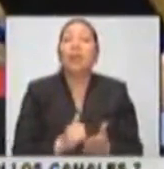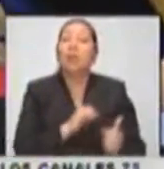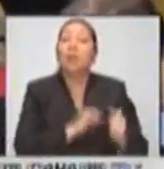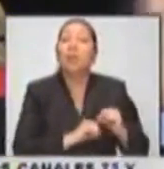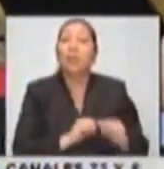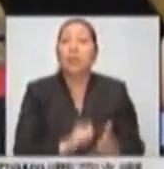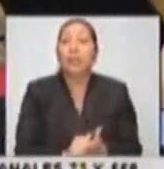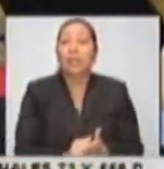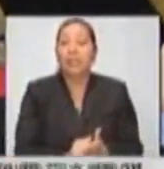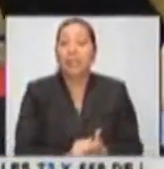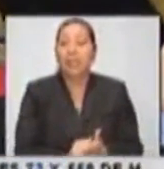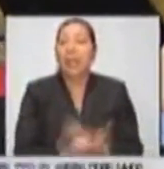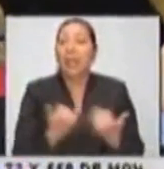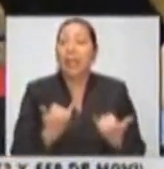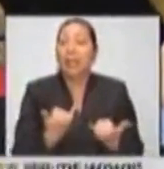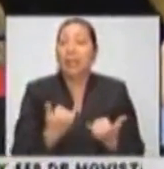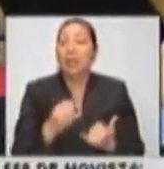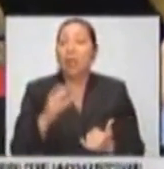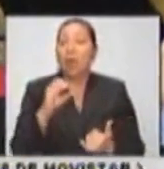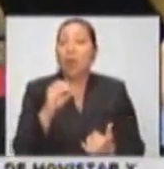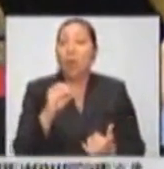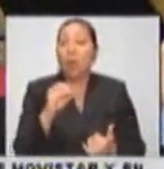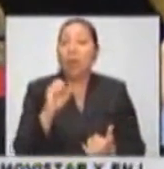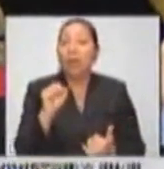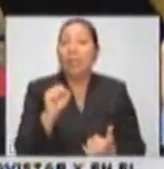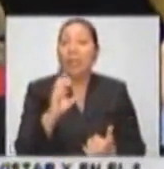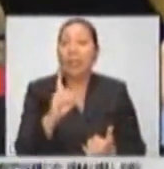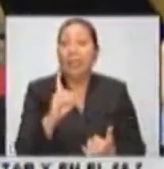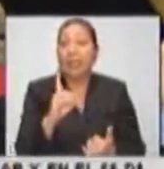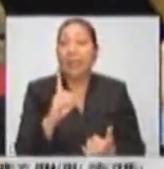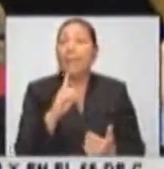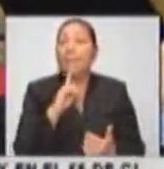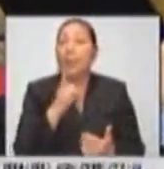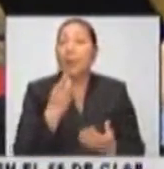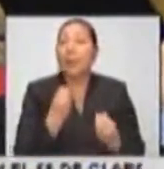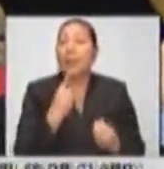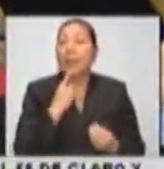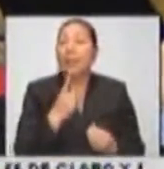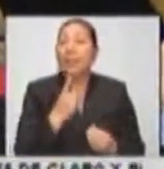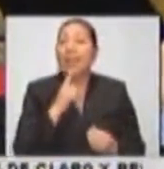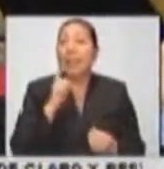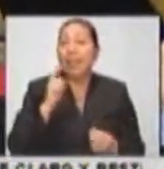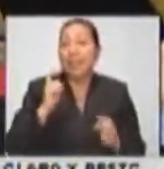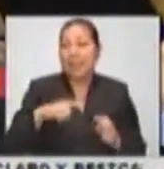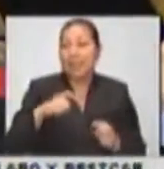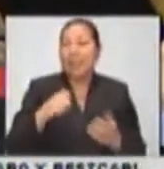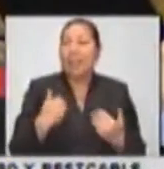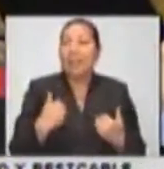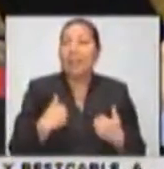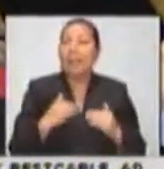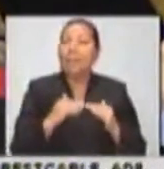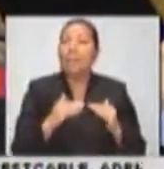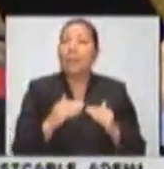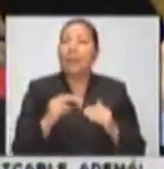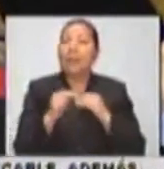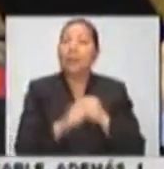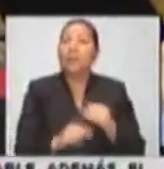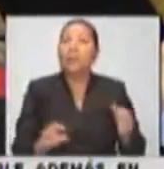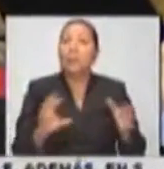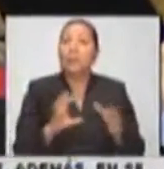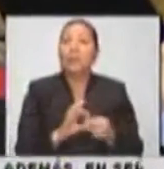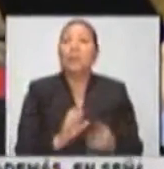afectan. Esto es la OECD, pero yo siempre lo vinculo porque creo que es necesario con los acuerdos que tenemos en el marco de las Naciones